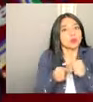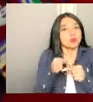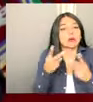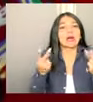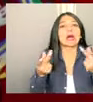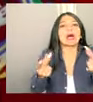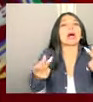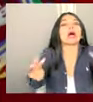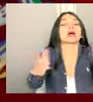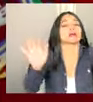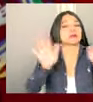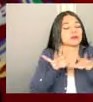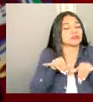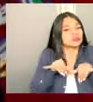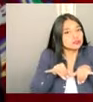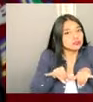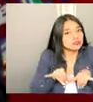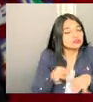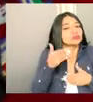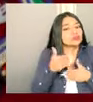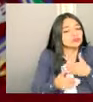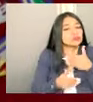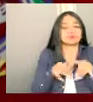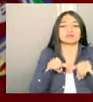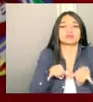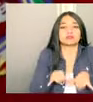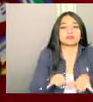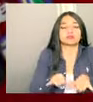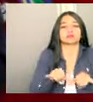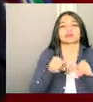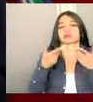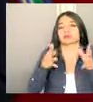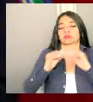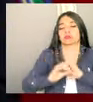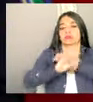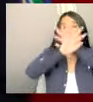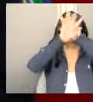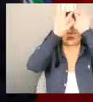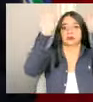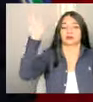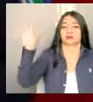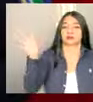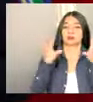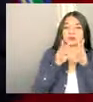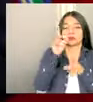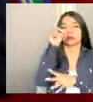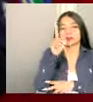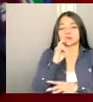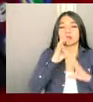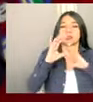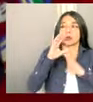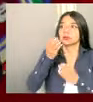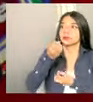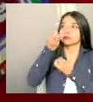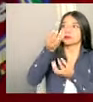pueden detener. Pavel ha sido muy claro en todo lo que se ha señalado a los medios de comunicación. Aquellos procesos